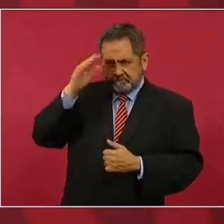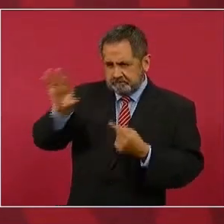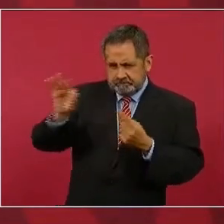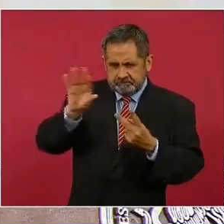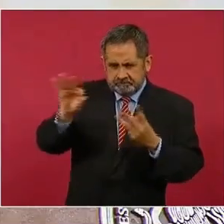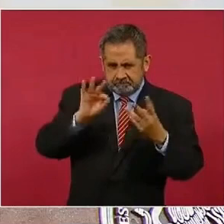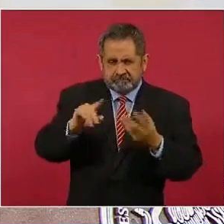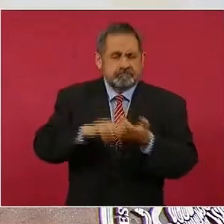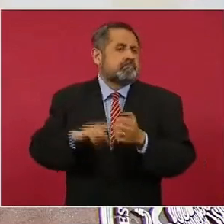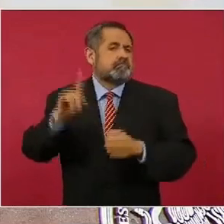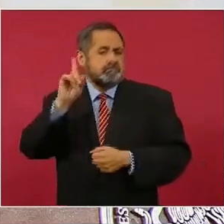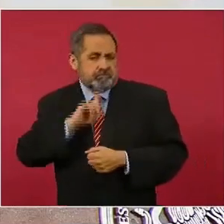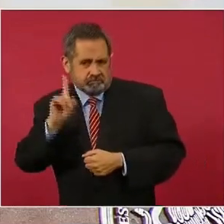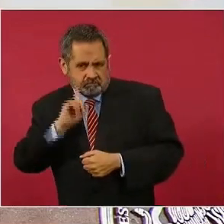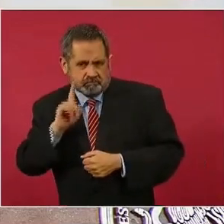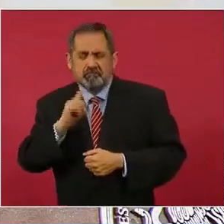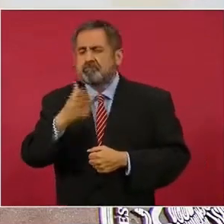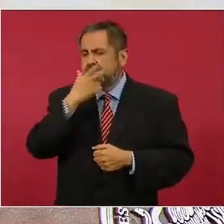mujeres y hombres.